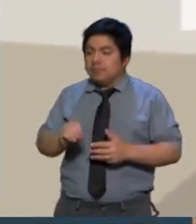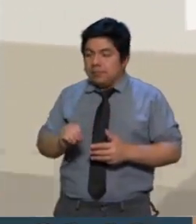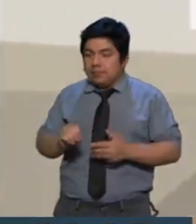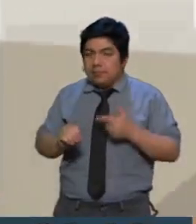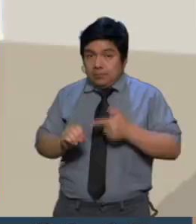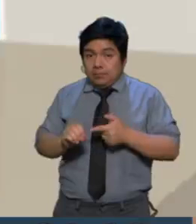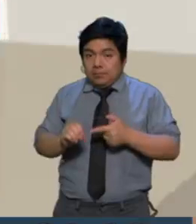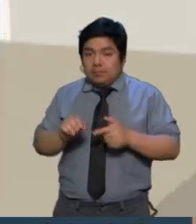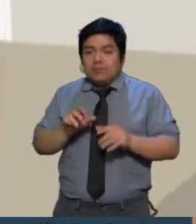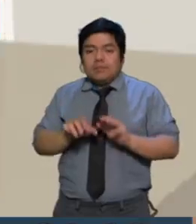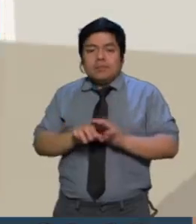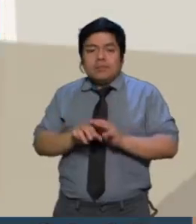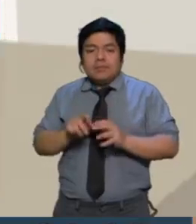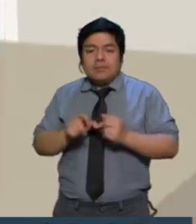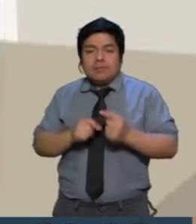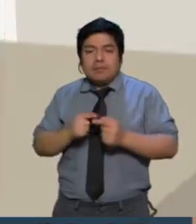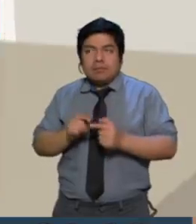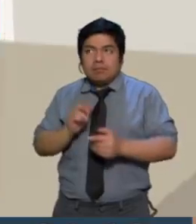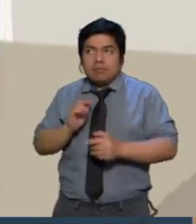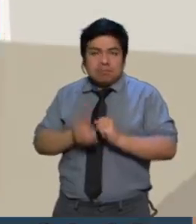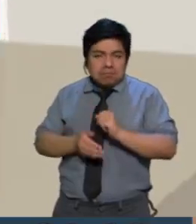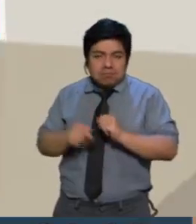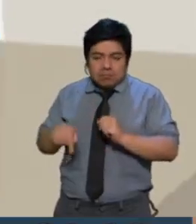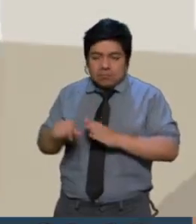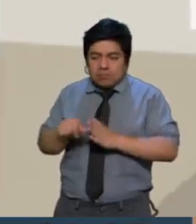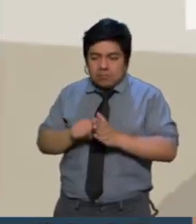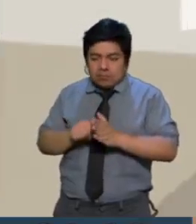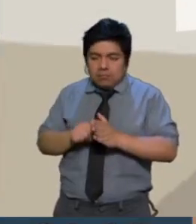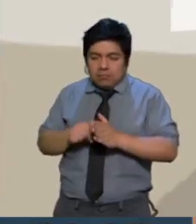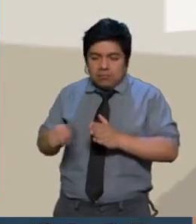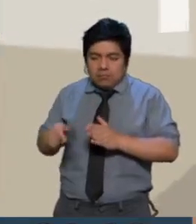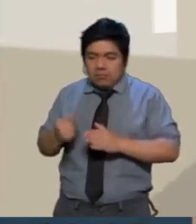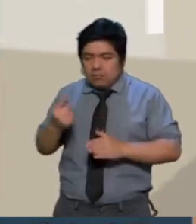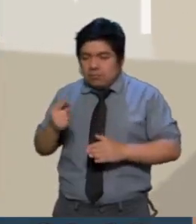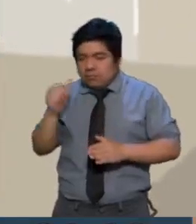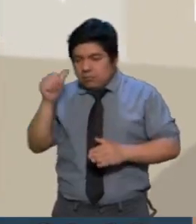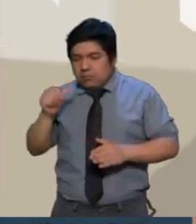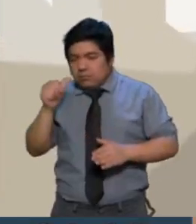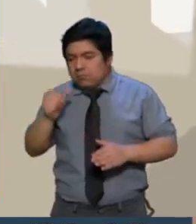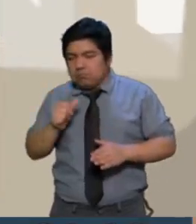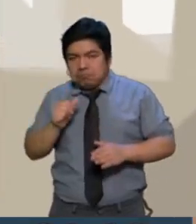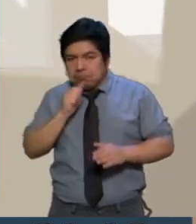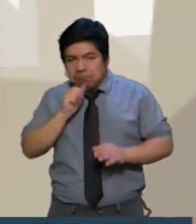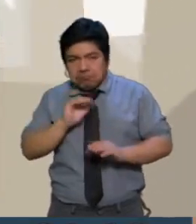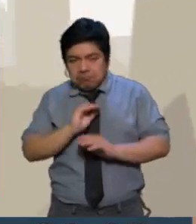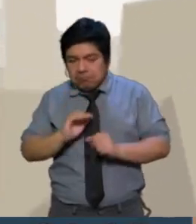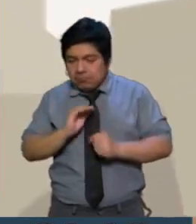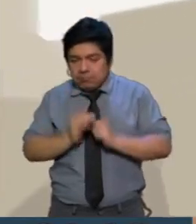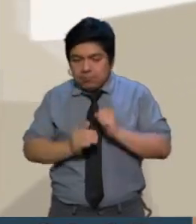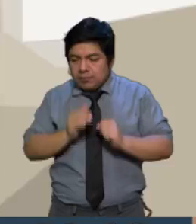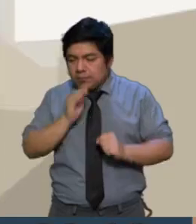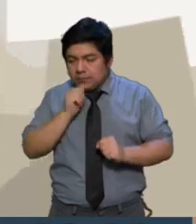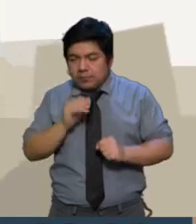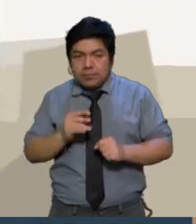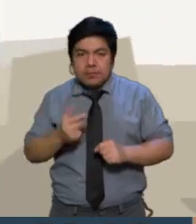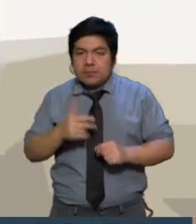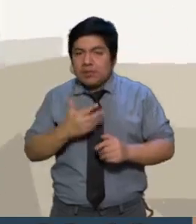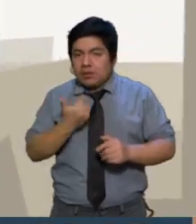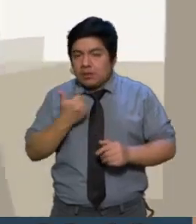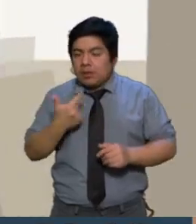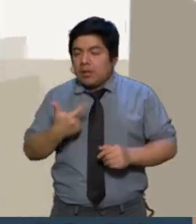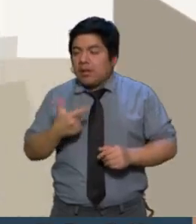que debía terminar en este mes, es decir, el 1 de abril ya no tendríamos glifosato.